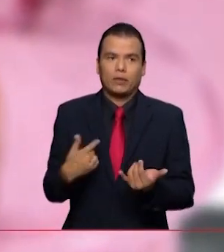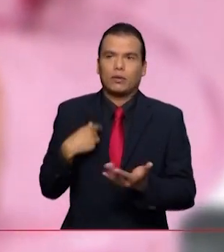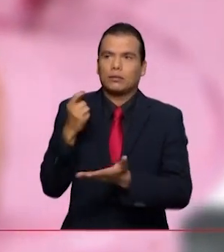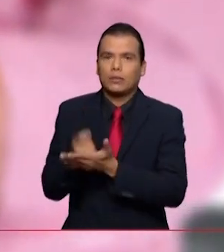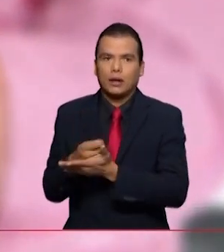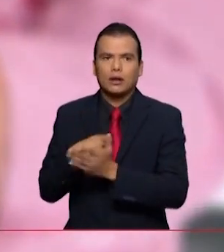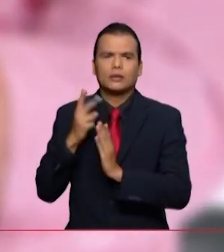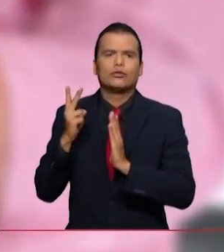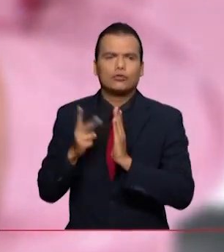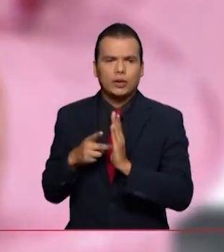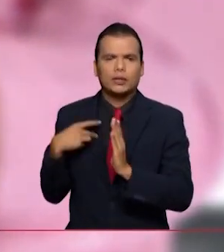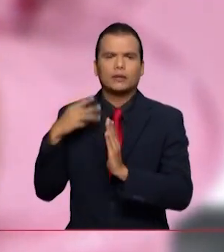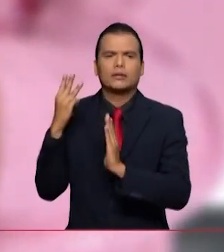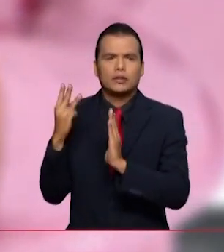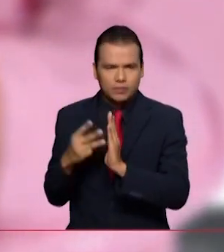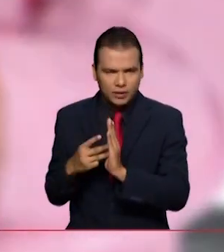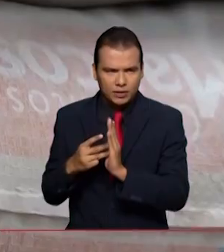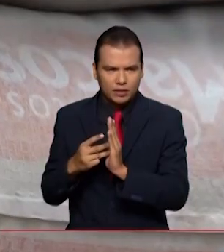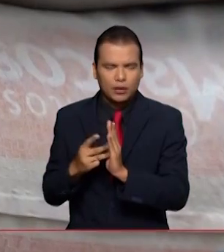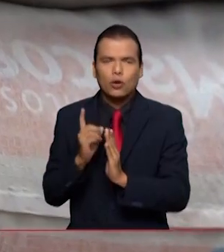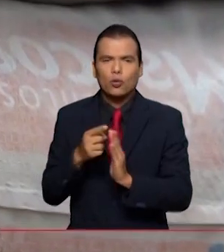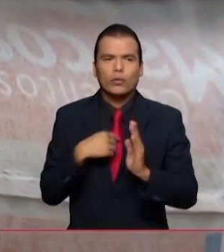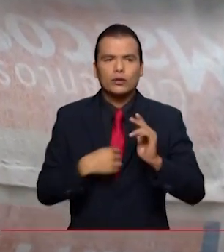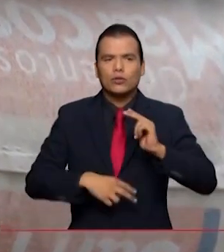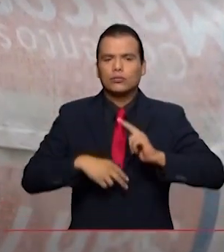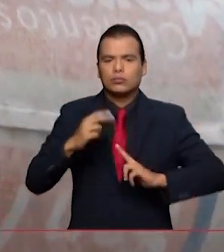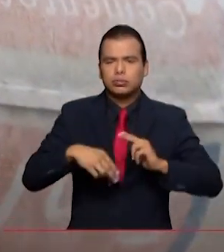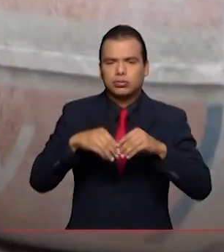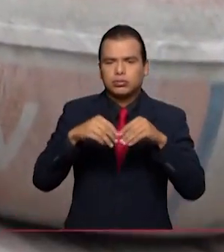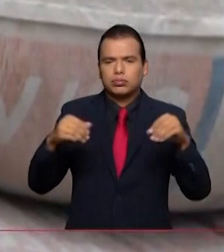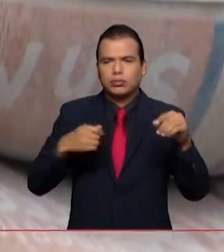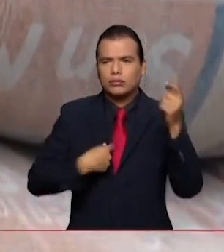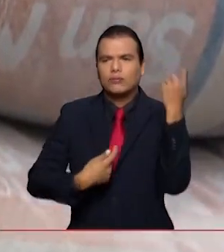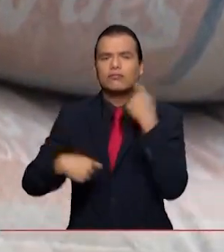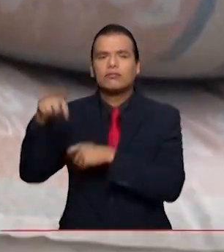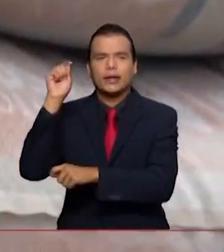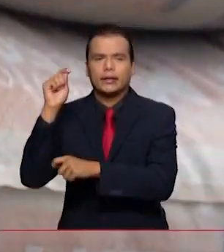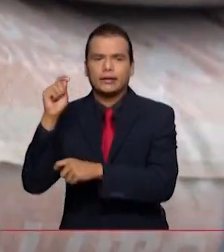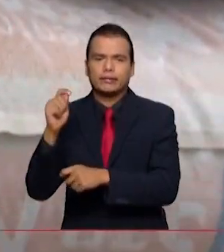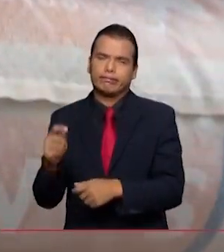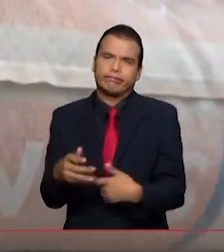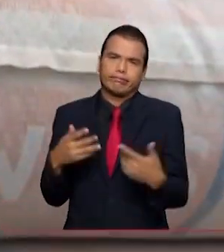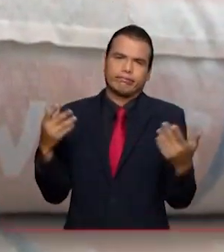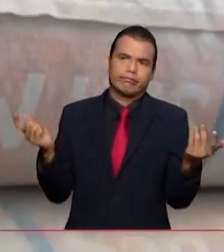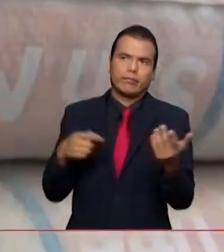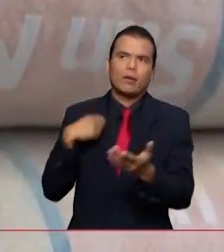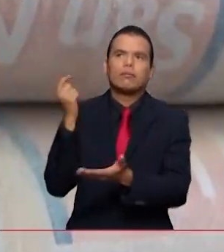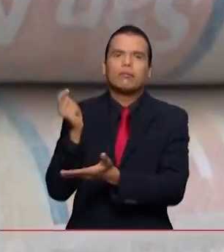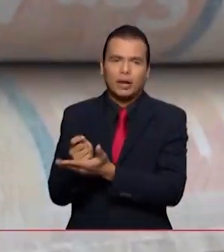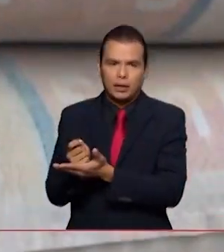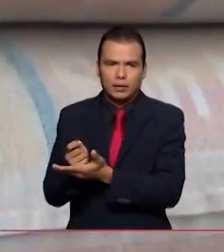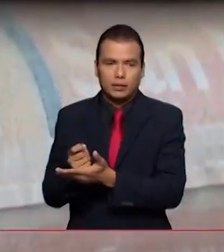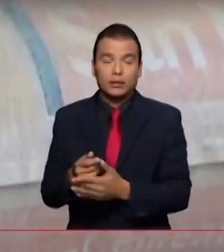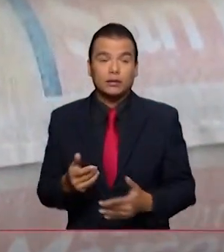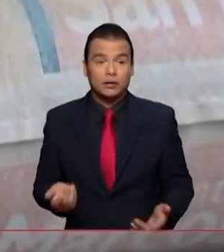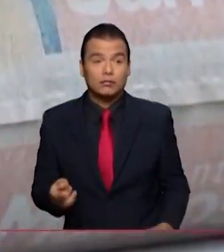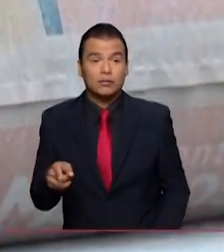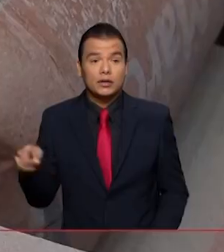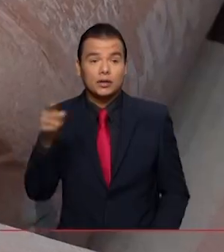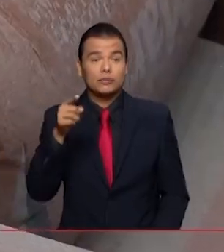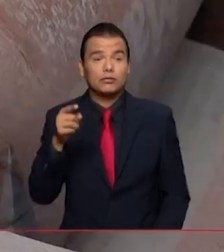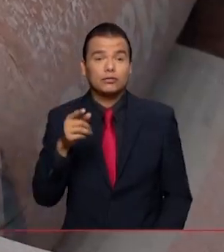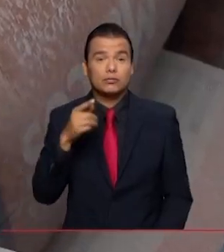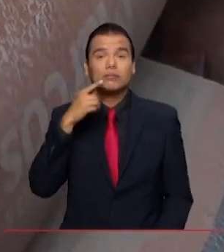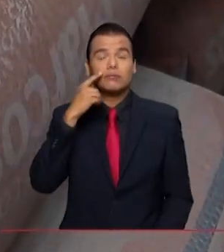pagar 2.000 o 3.000 pesos más por cemento. Denuncian que es tanta la osadía por parte de los criminales que, como si de personal de logística se